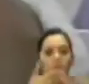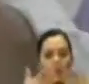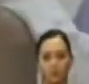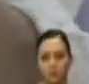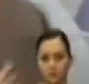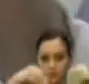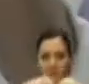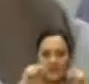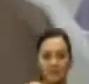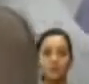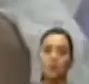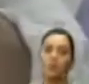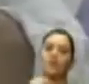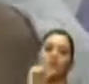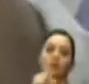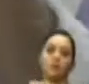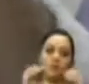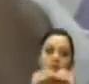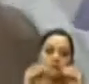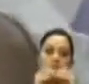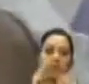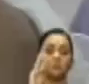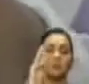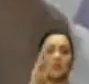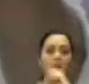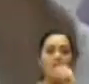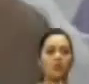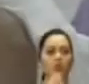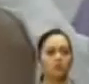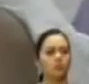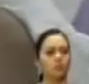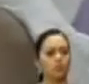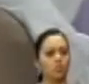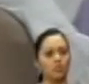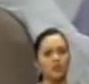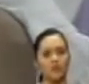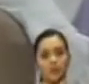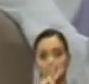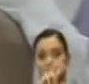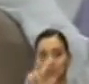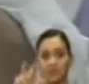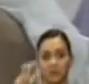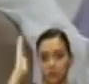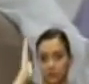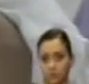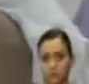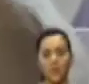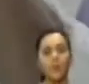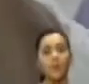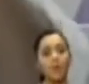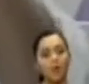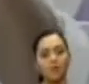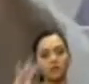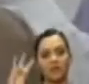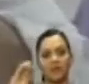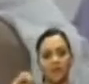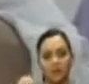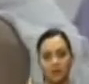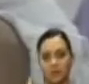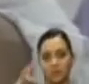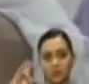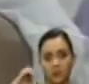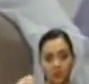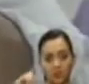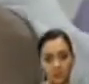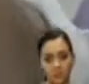faltan todavía. ¿Cuántas escuelas del milenio tendremos? 70. Vamos a hacer unas 300 hasta el 2017. Solo en escuelas nuevas